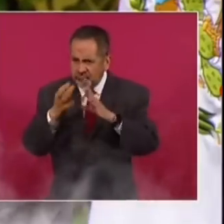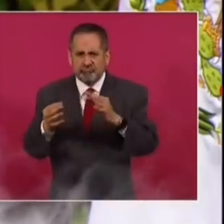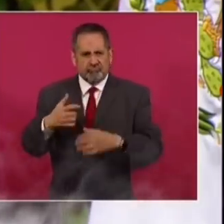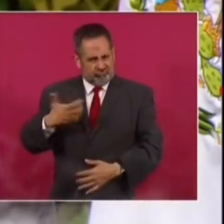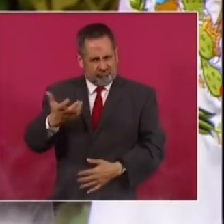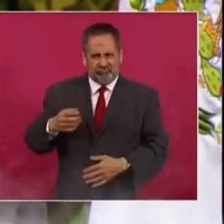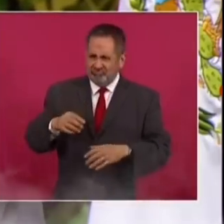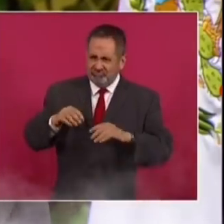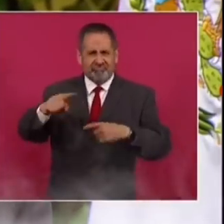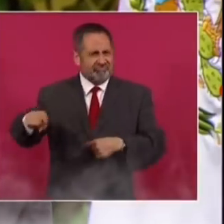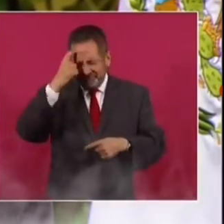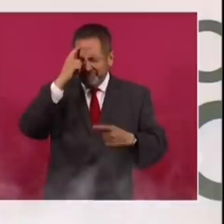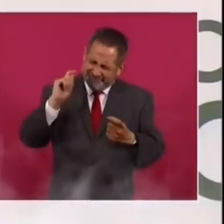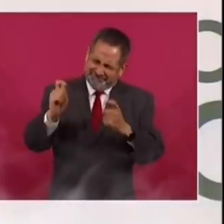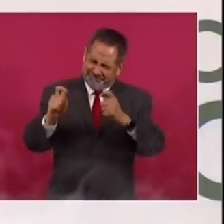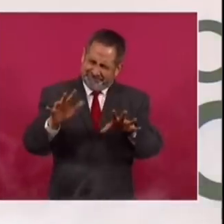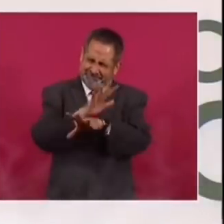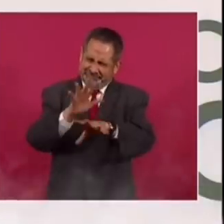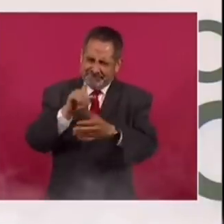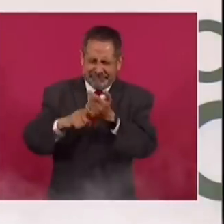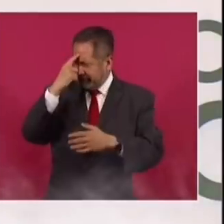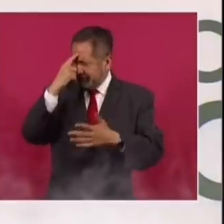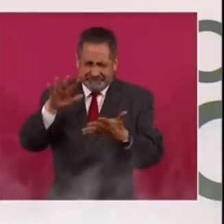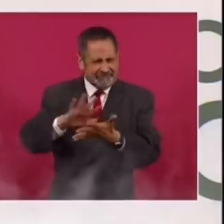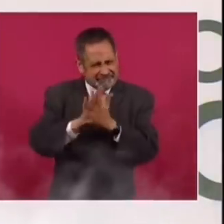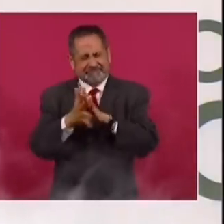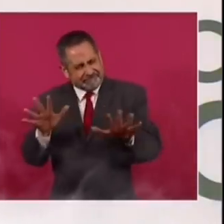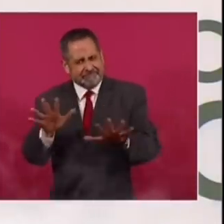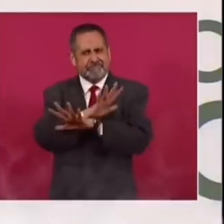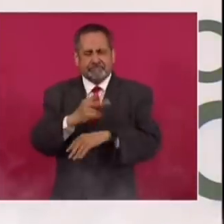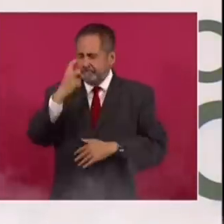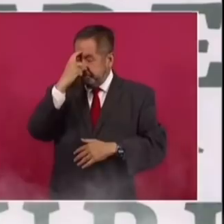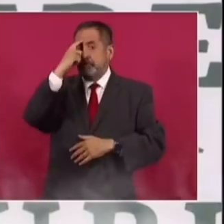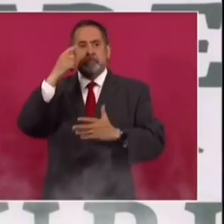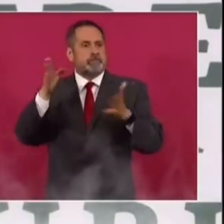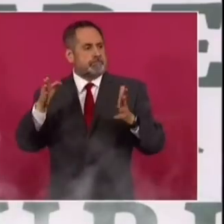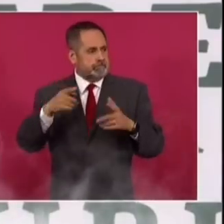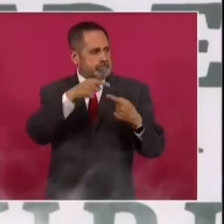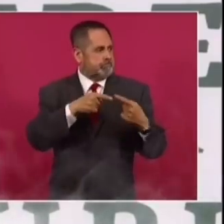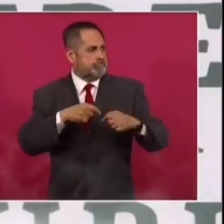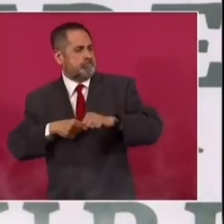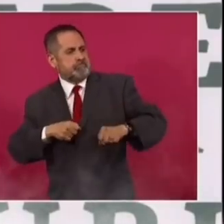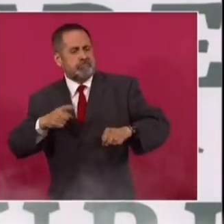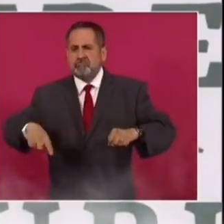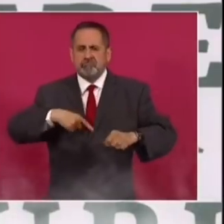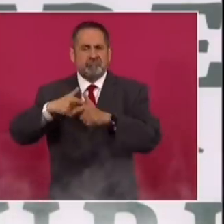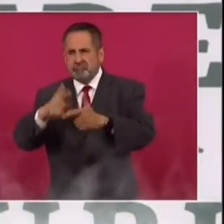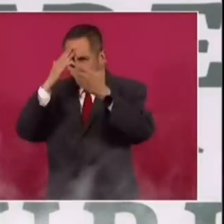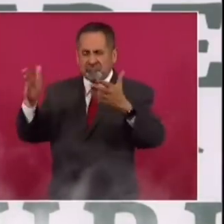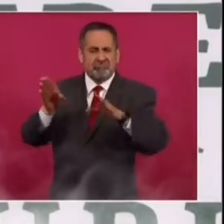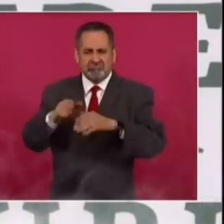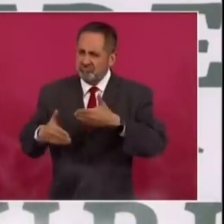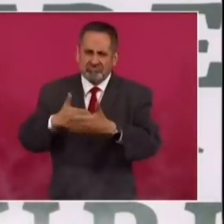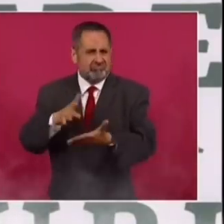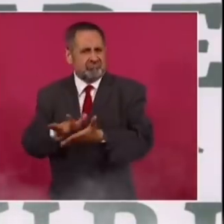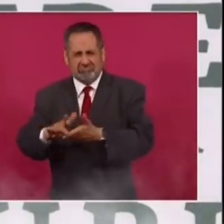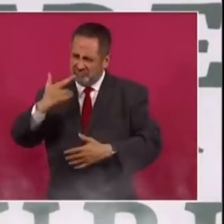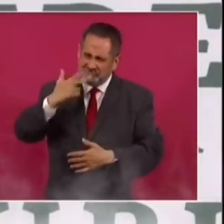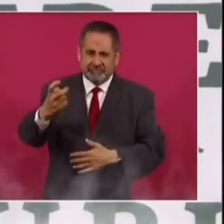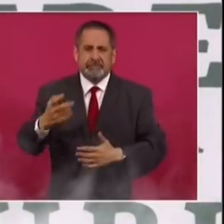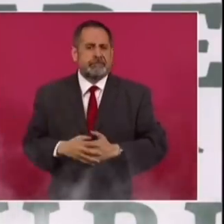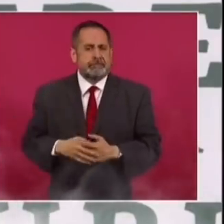la revolución de las conciencias que es lo más eficaz para enfrentar el pensamiento conservador y reaccionario de nuestros opositores